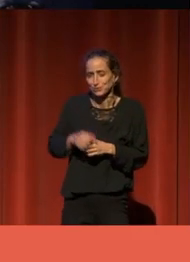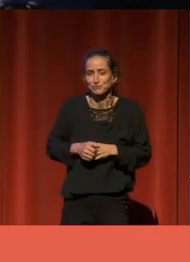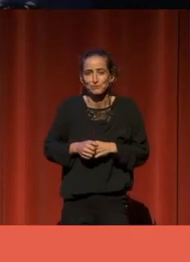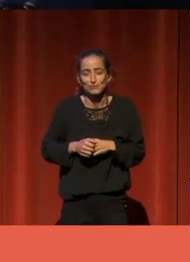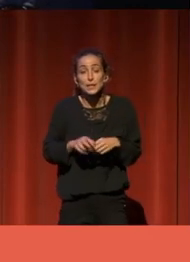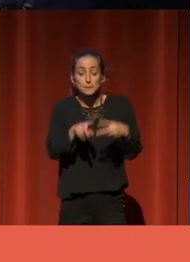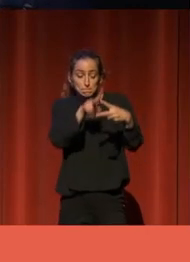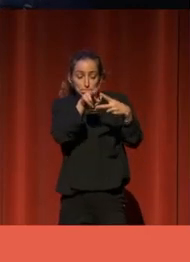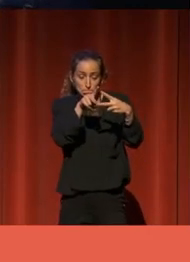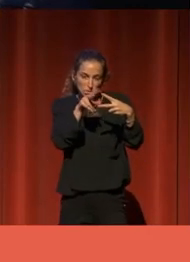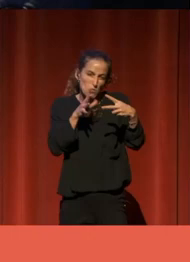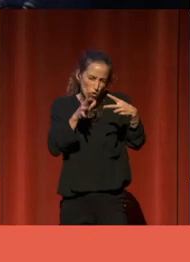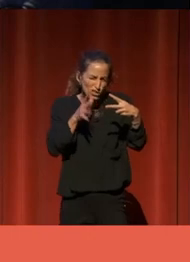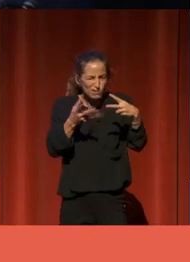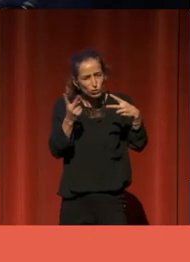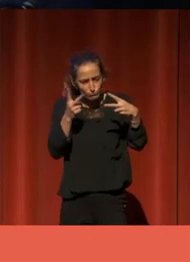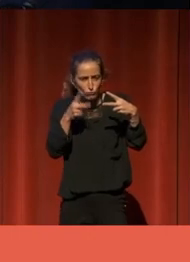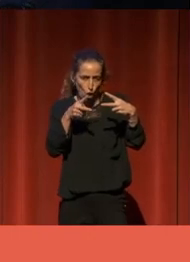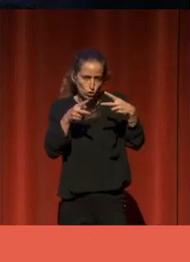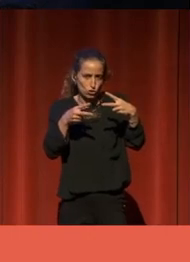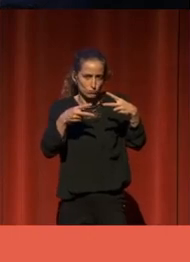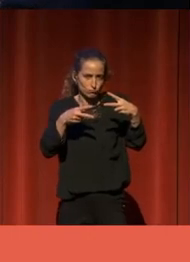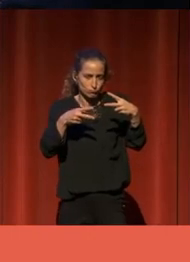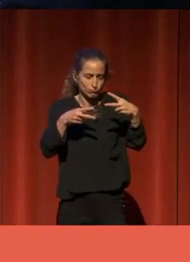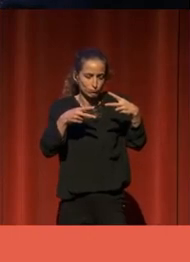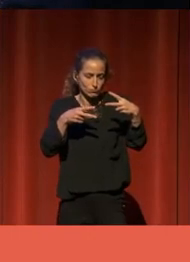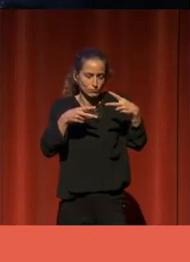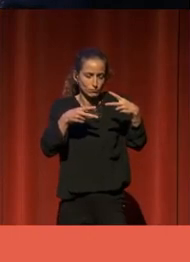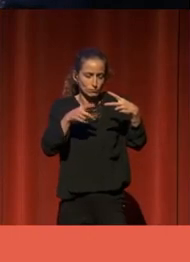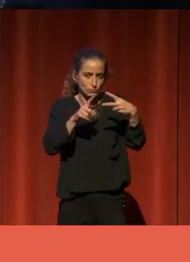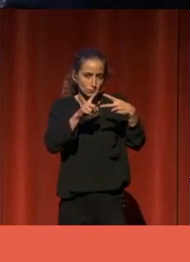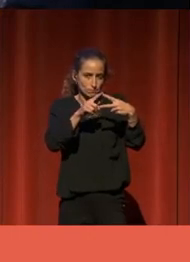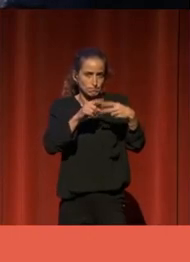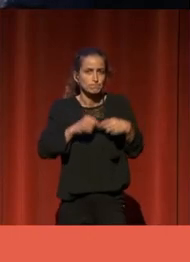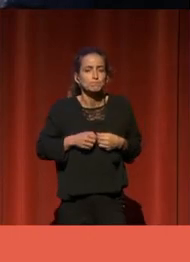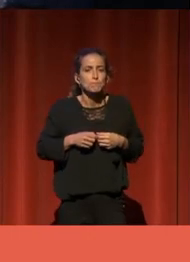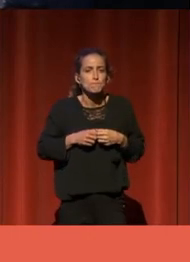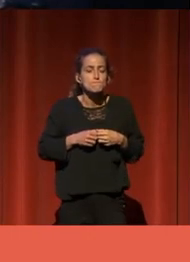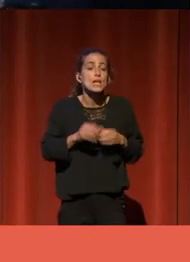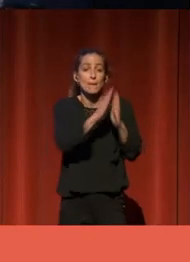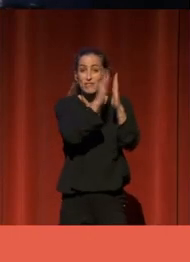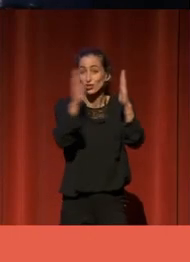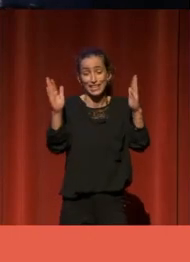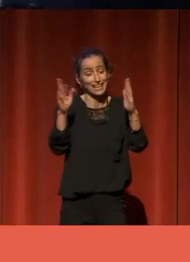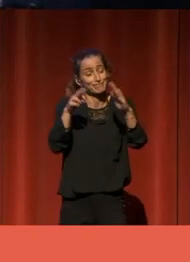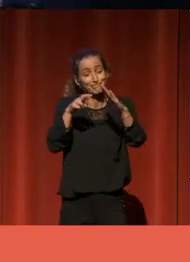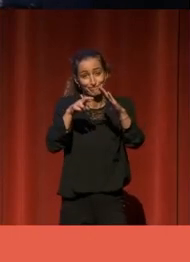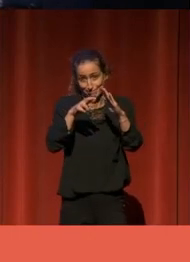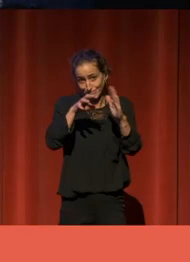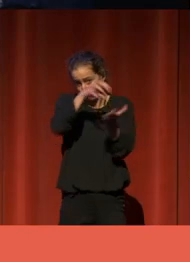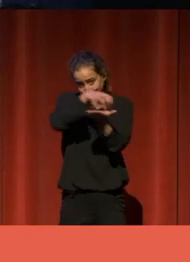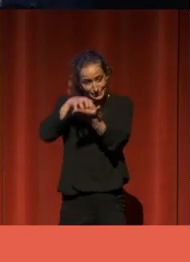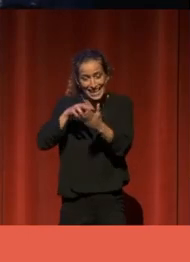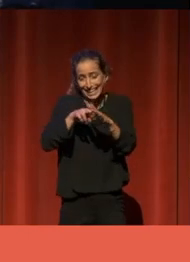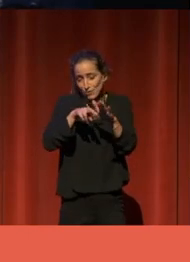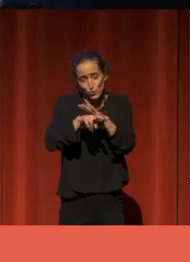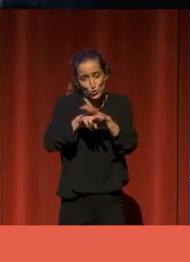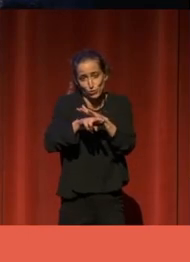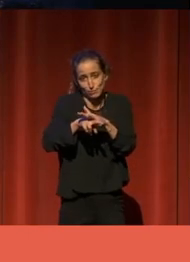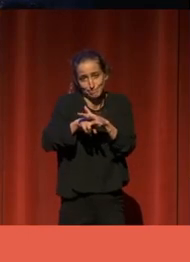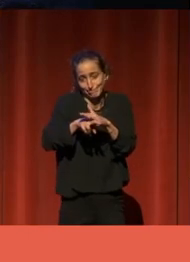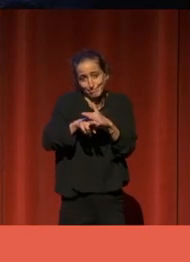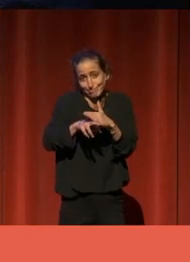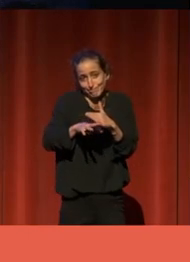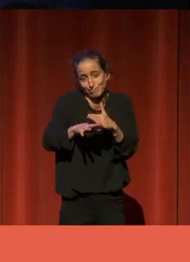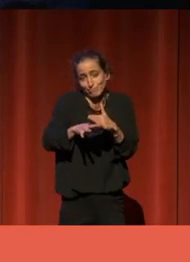motivos de esto en las bibliotecas tenemos unos recursos limitados como tenemos unos recursos limitados